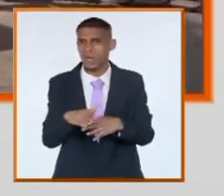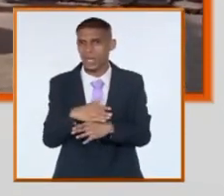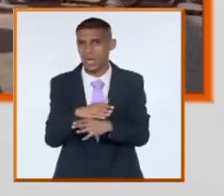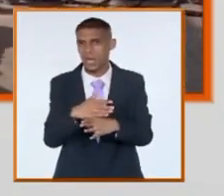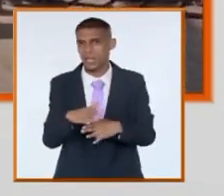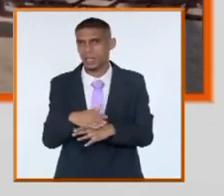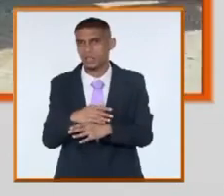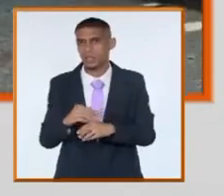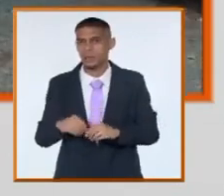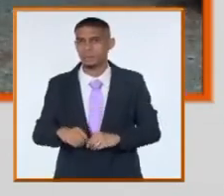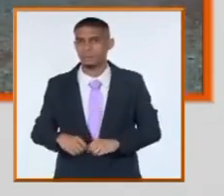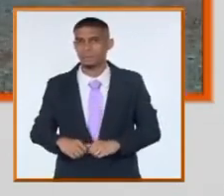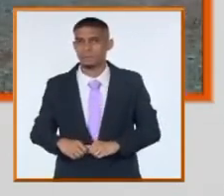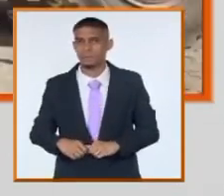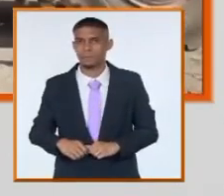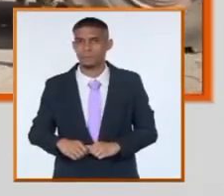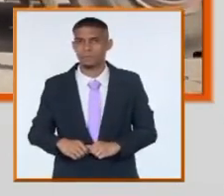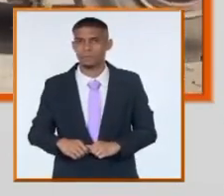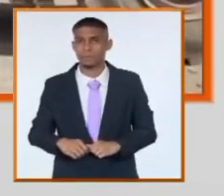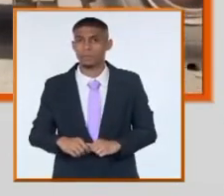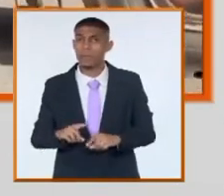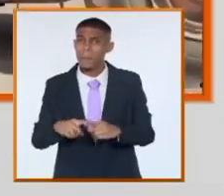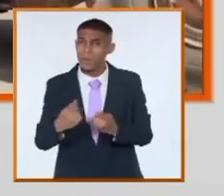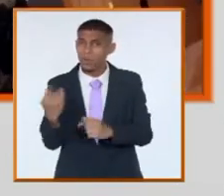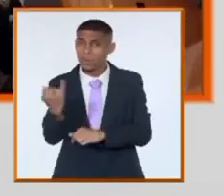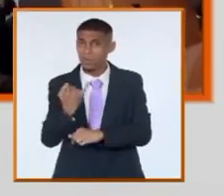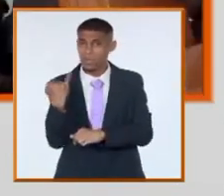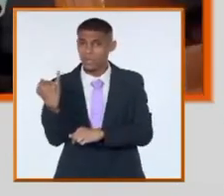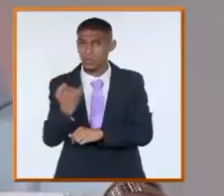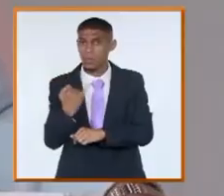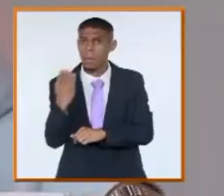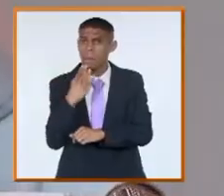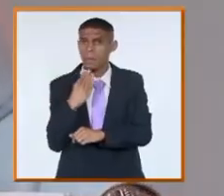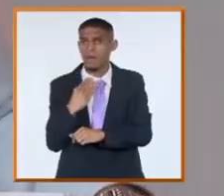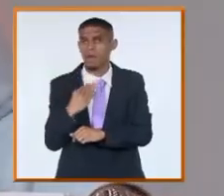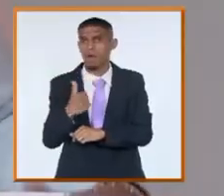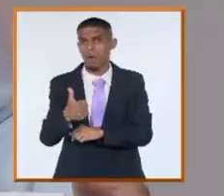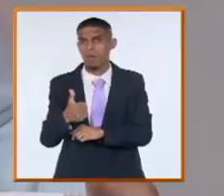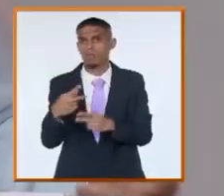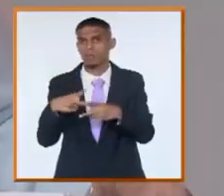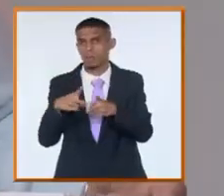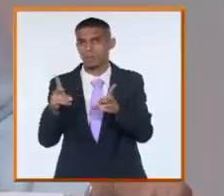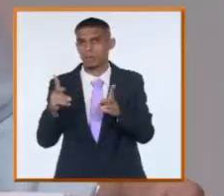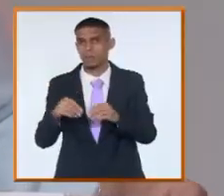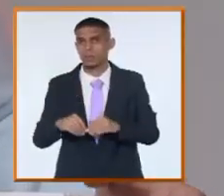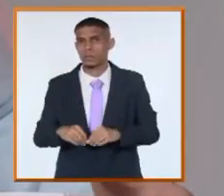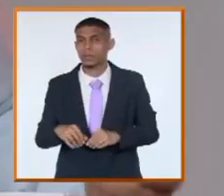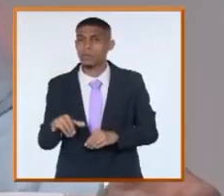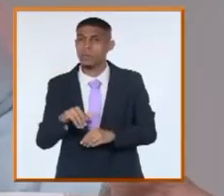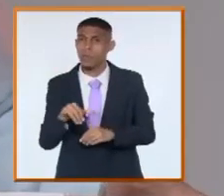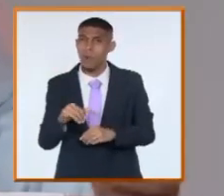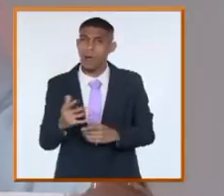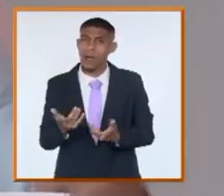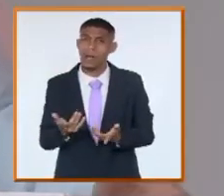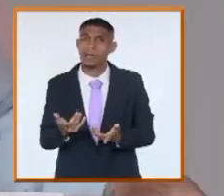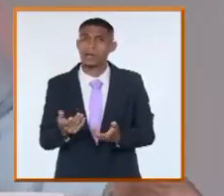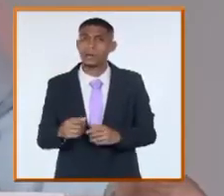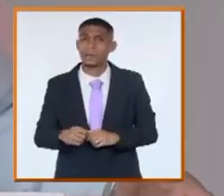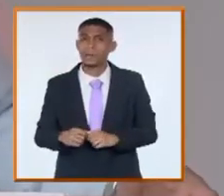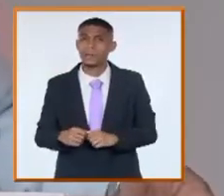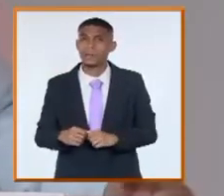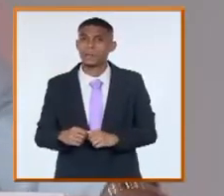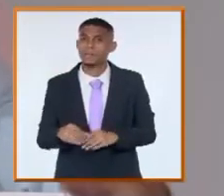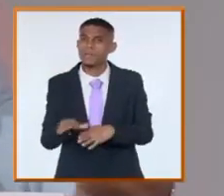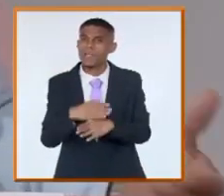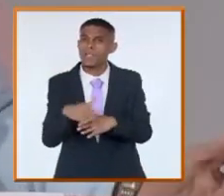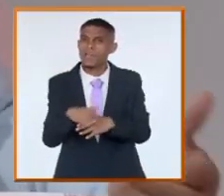en Cuba para esto y por internacionalmente con con mejoras inclusive de Los profesionales para también acotar la magnitud de las